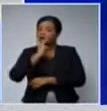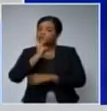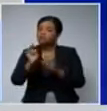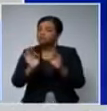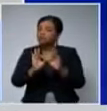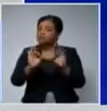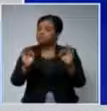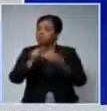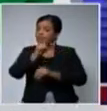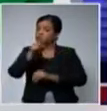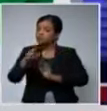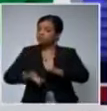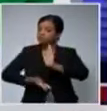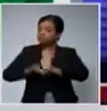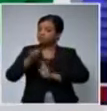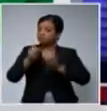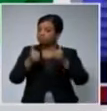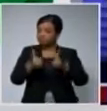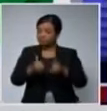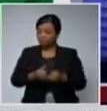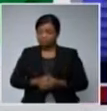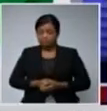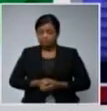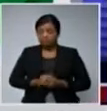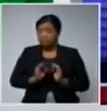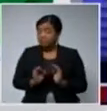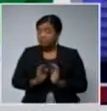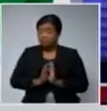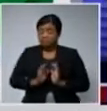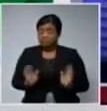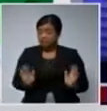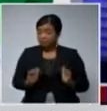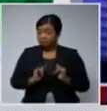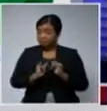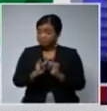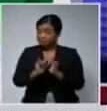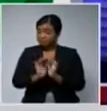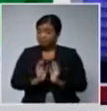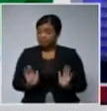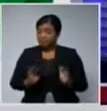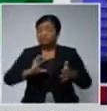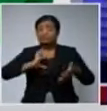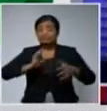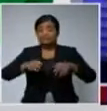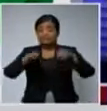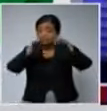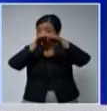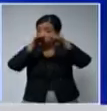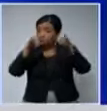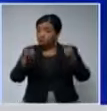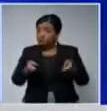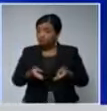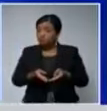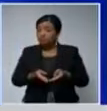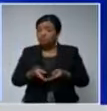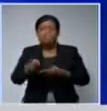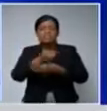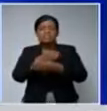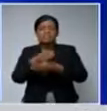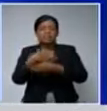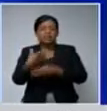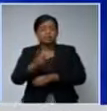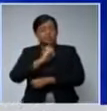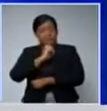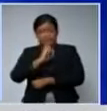personas recuperadas de la COVID. Hasta aquí, el complejo del mundo traduce lo difícil de control